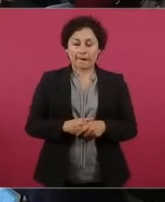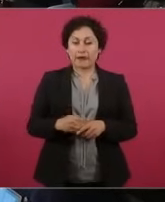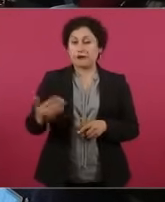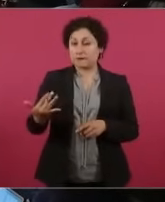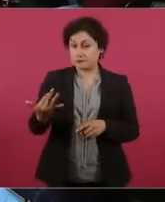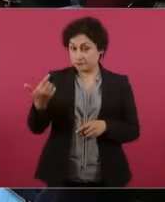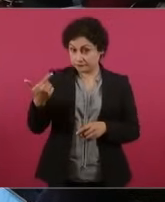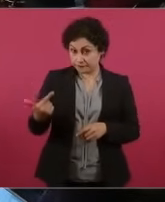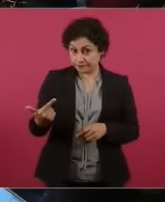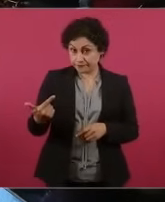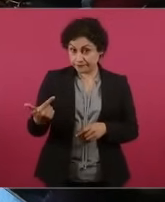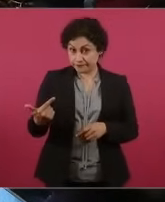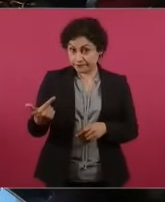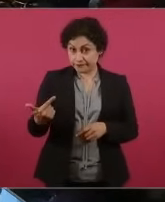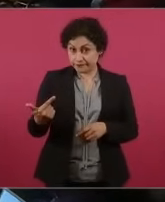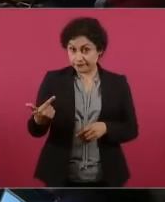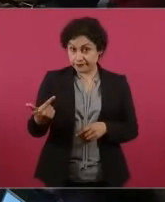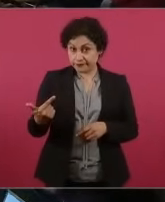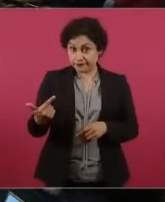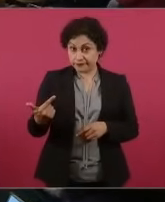¿57, no?